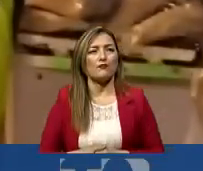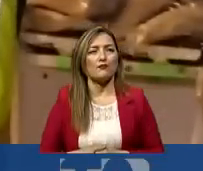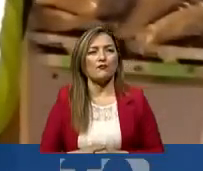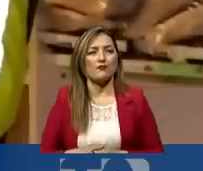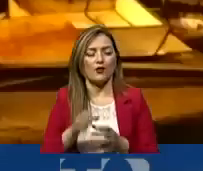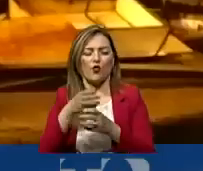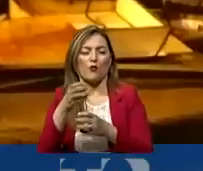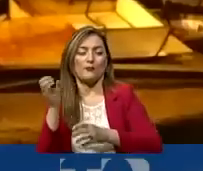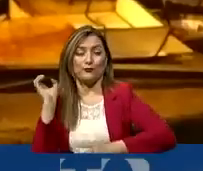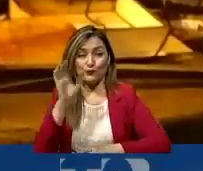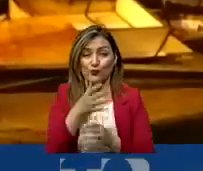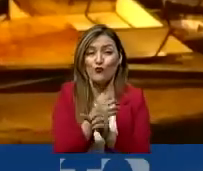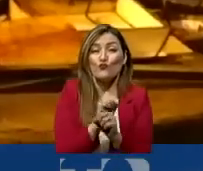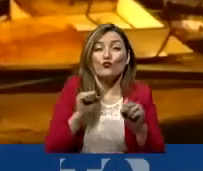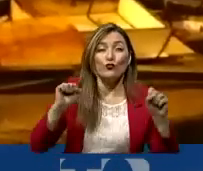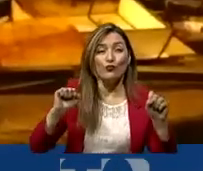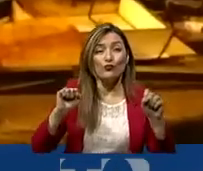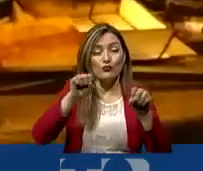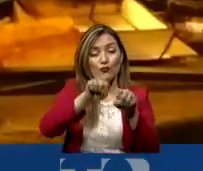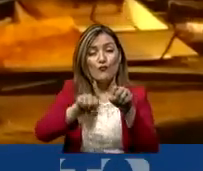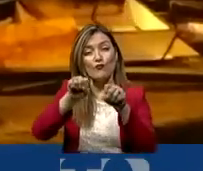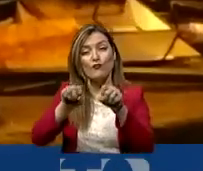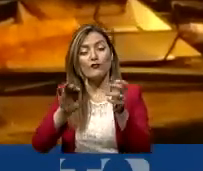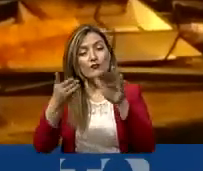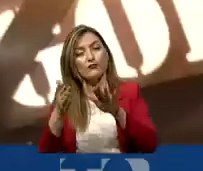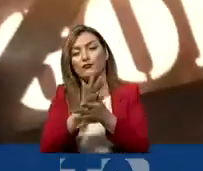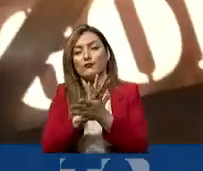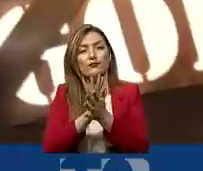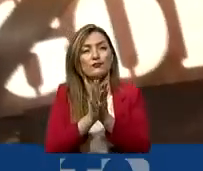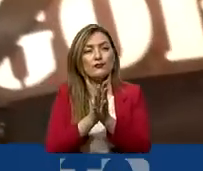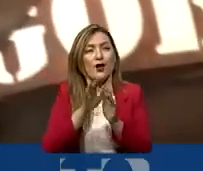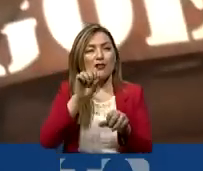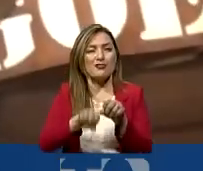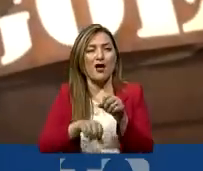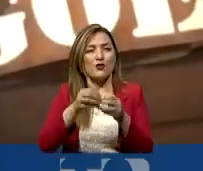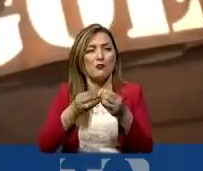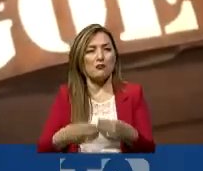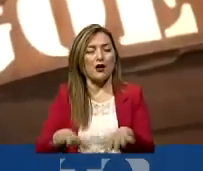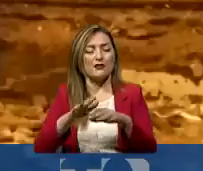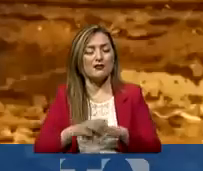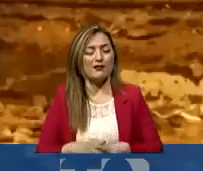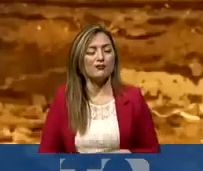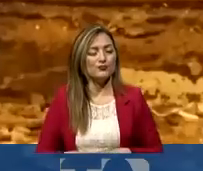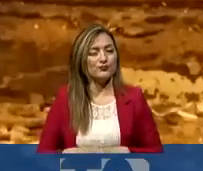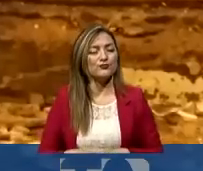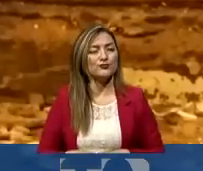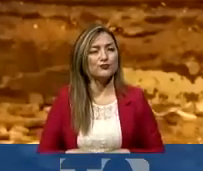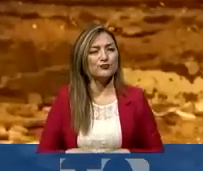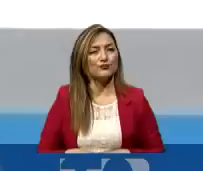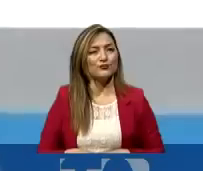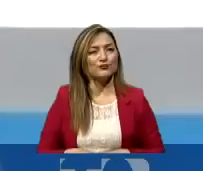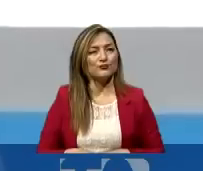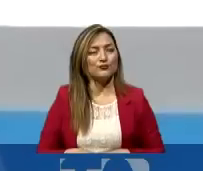artefacto artesanal cuya fuerte detonación no causó víctimas humanas, pero sí pérdidas materiales por su alto poder de